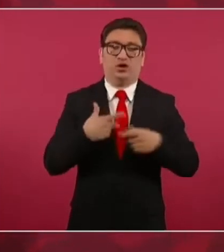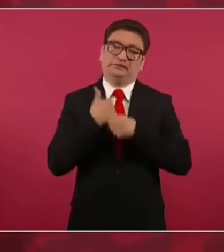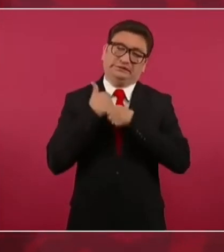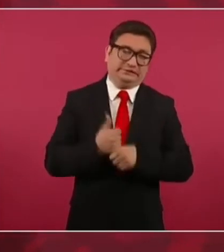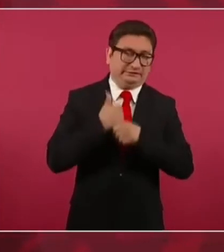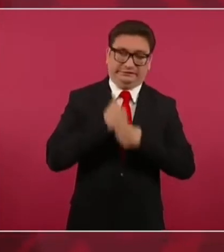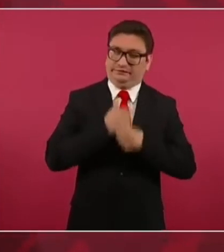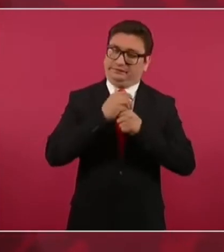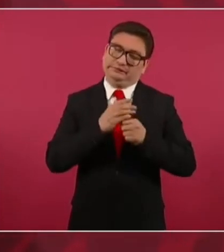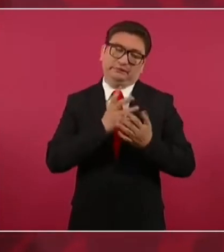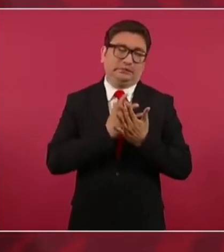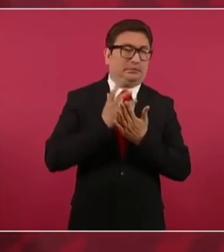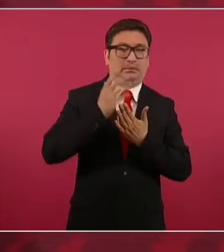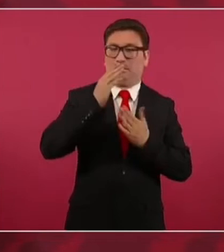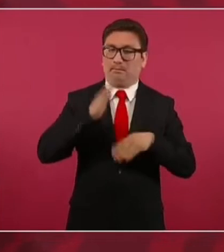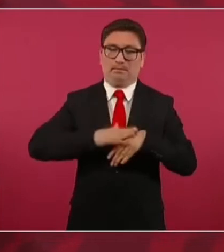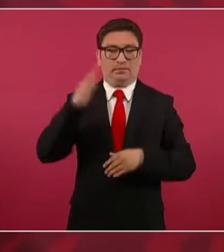innecesarios.